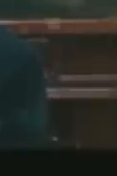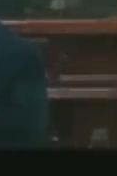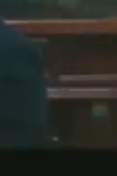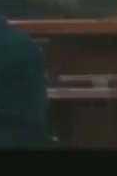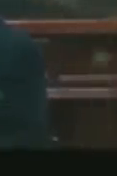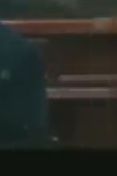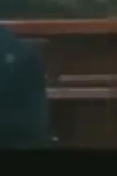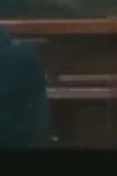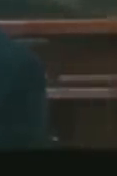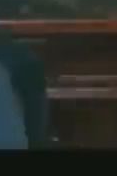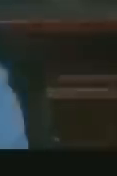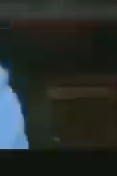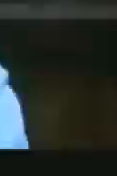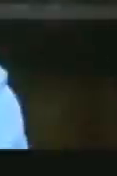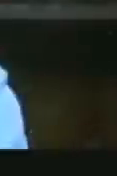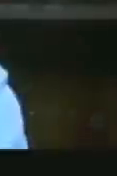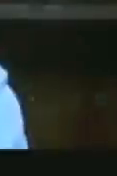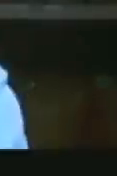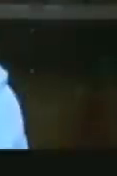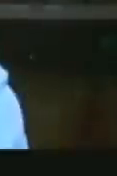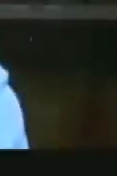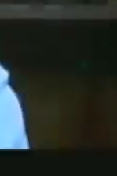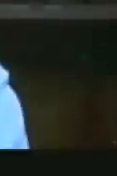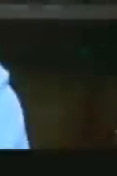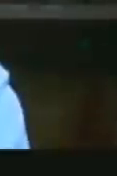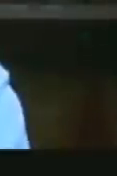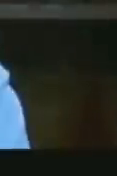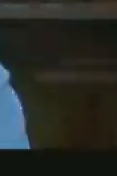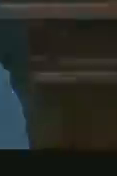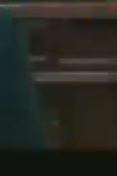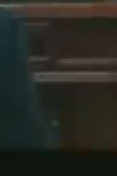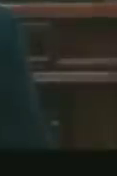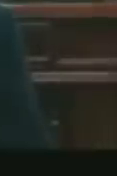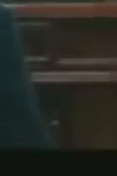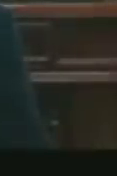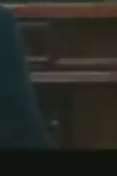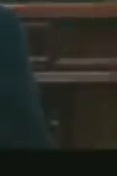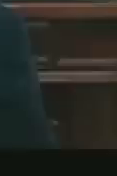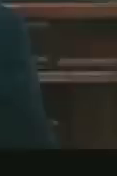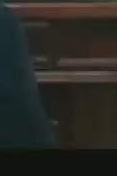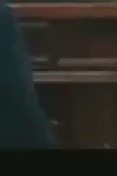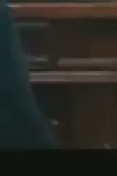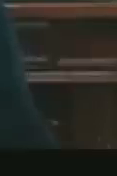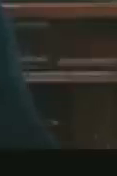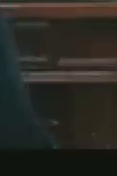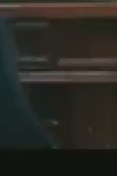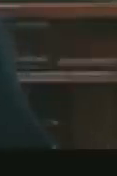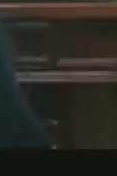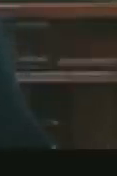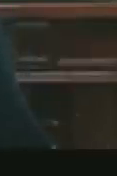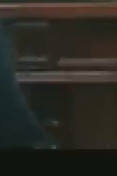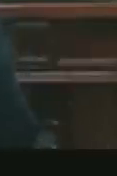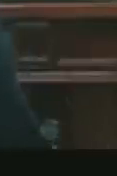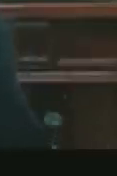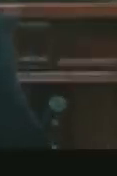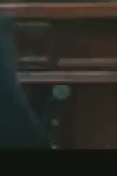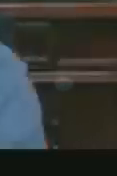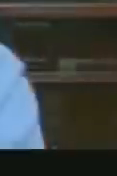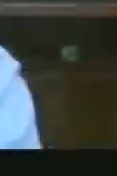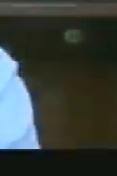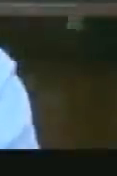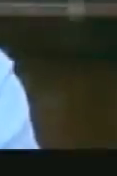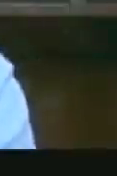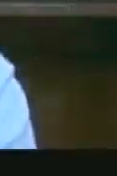que estamos cometiendo. Nicolás, te encomiendo esto, como te encomendaría mi vida.